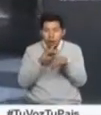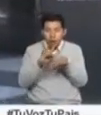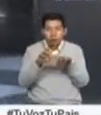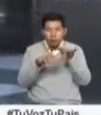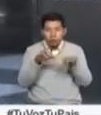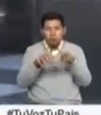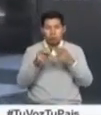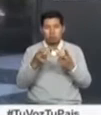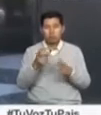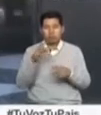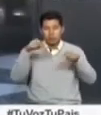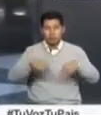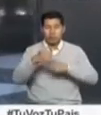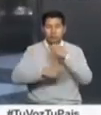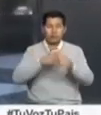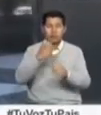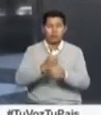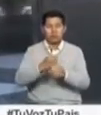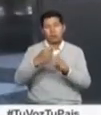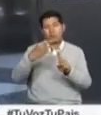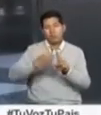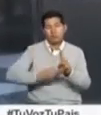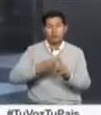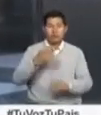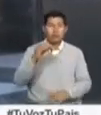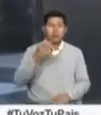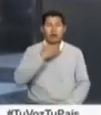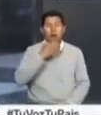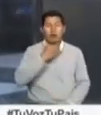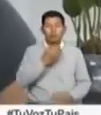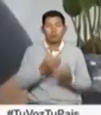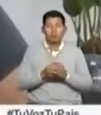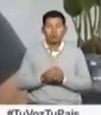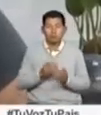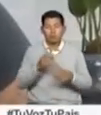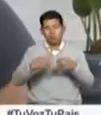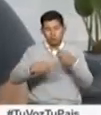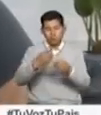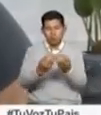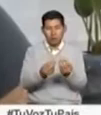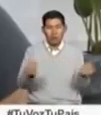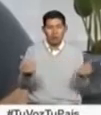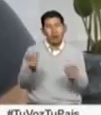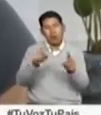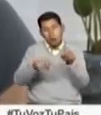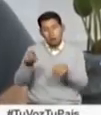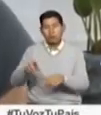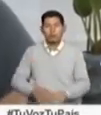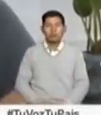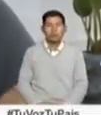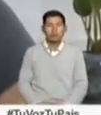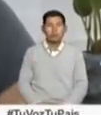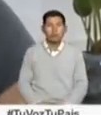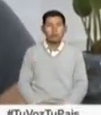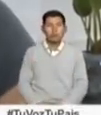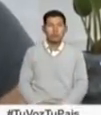este año, hasta el mes de agosto, ingresaron 9 y fueron resueltas 3. No solo es el tema de la imprescriptibilidad, también es